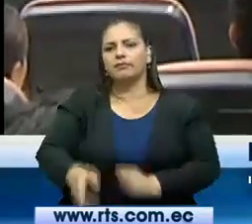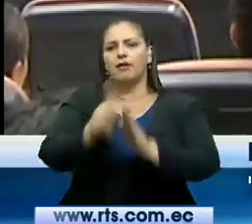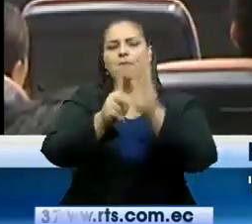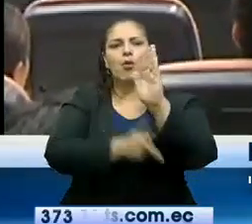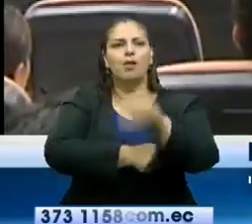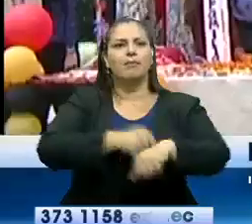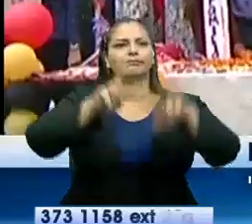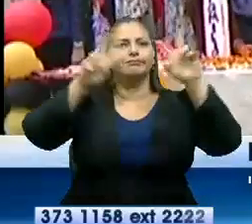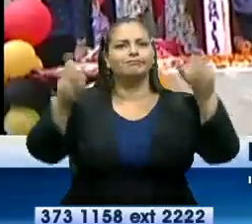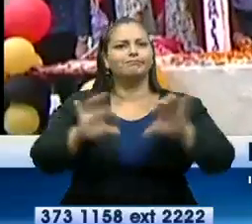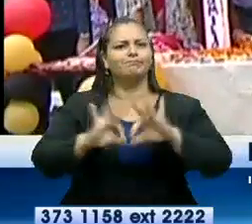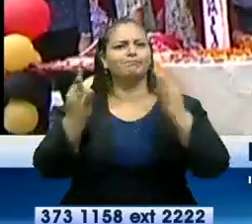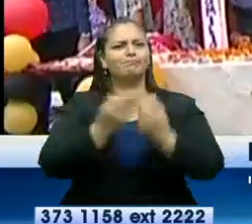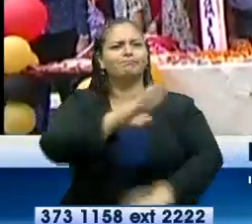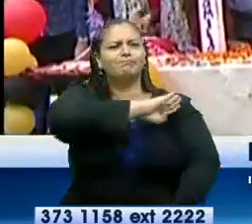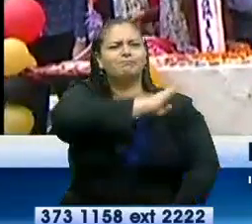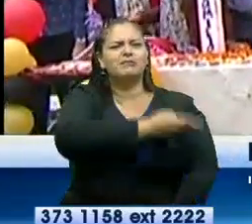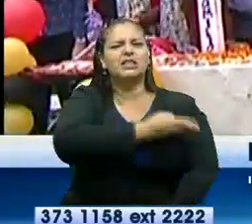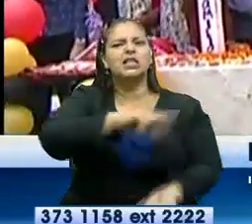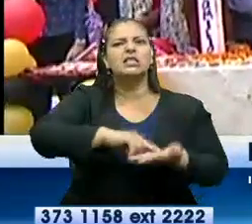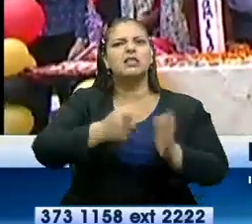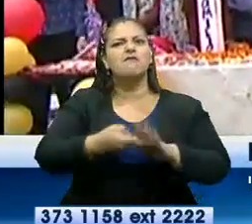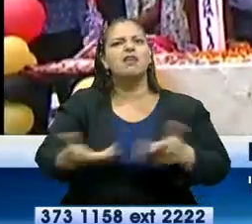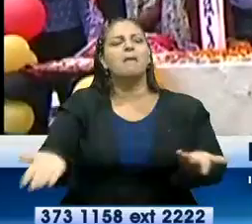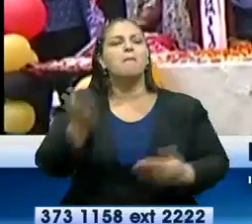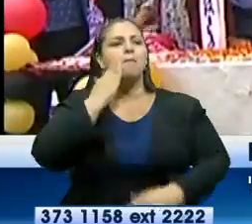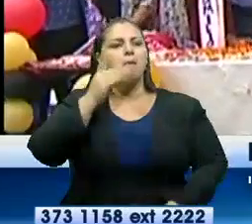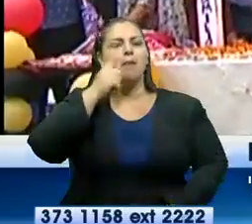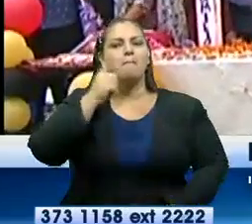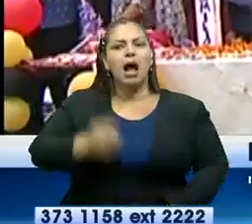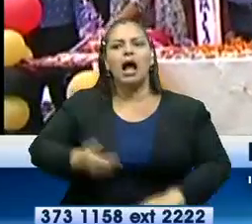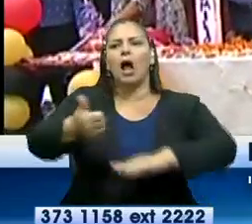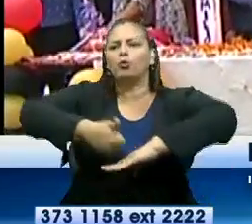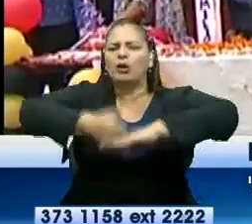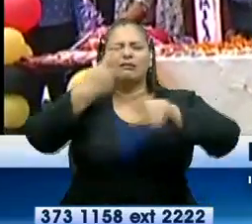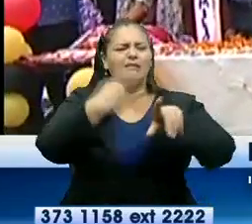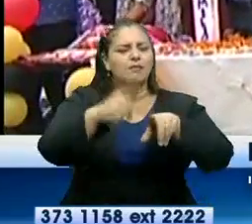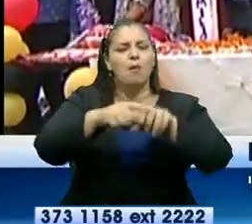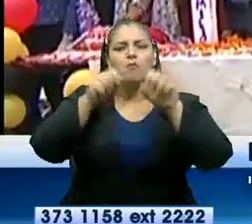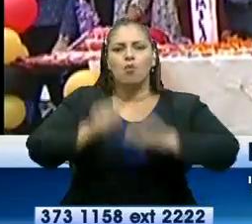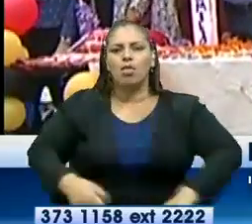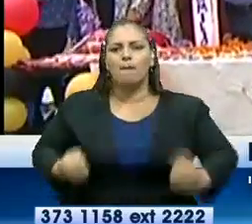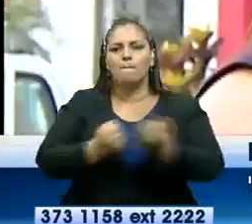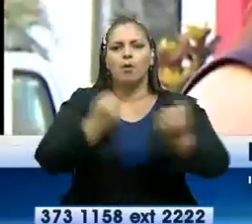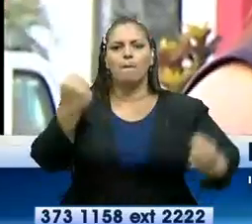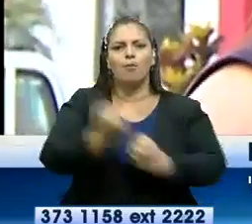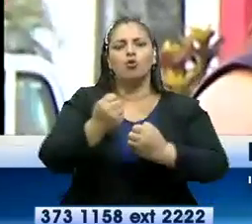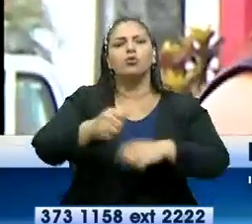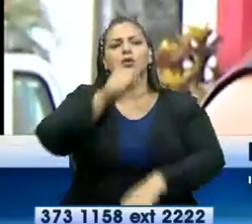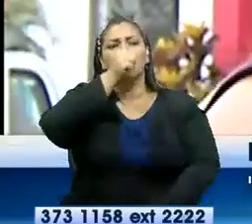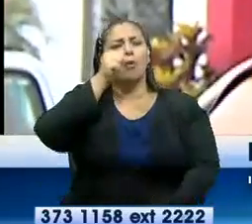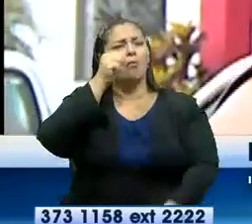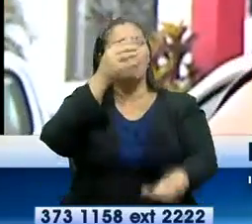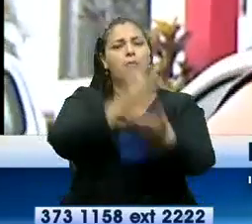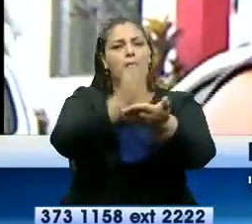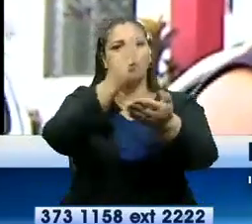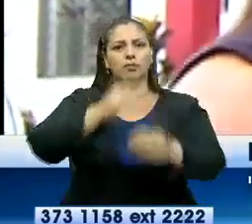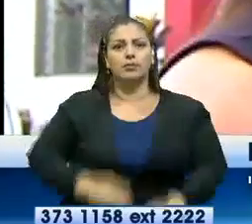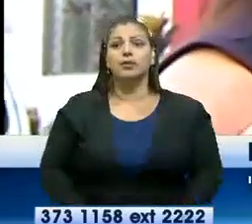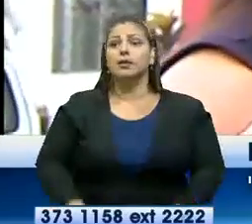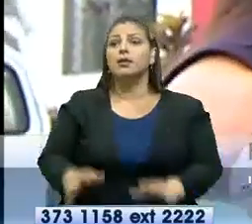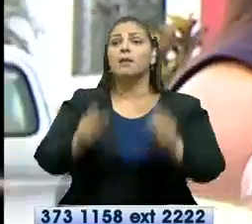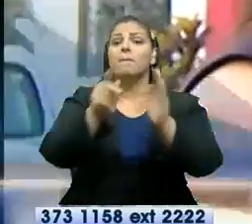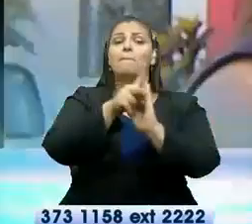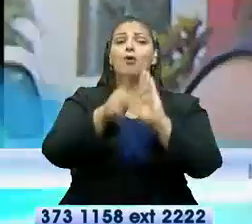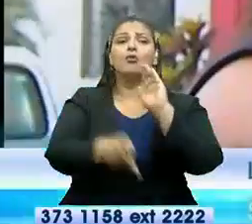que padres de familia se involucren más en la lucha en contra de los estupefacientes. Proyecto Familias Fuertes, que es una nueva estrategia